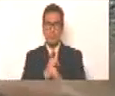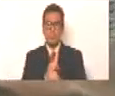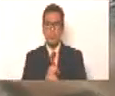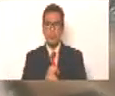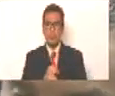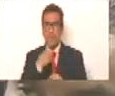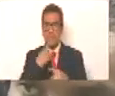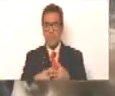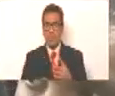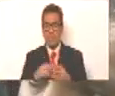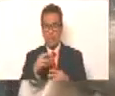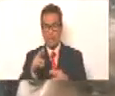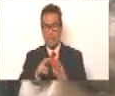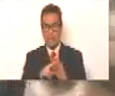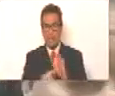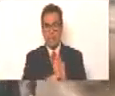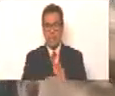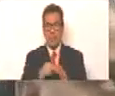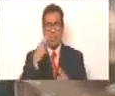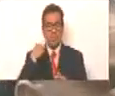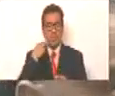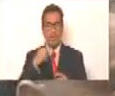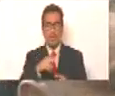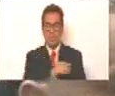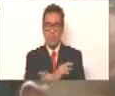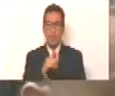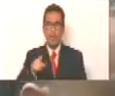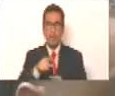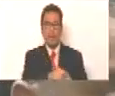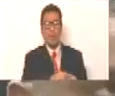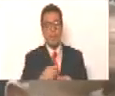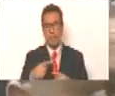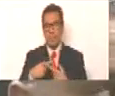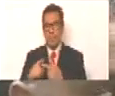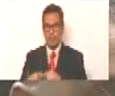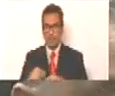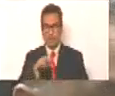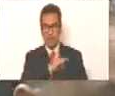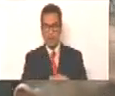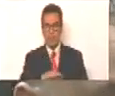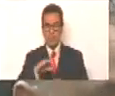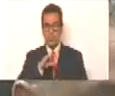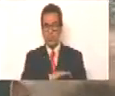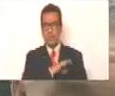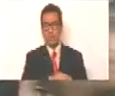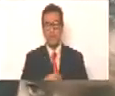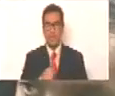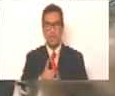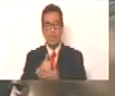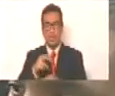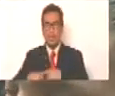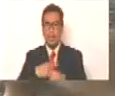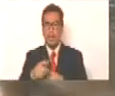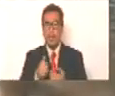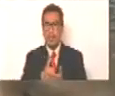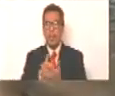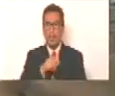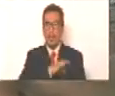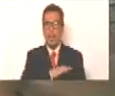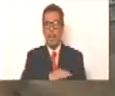razones fundadas en la raza, el sexo, la religión o la condición social, contribuyendo al desarrollo y el bienestar social de las mujeres en la